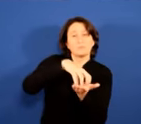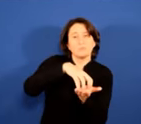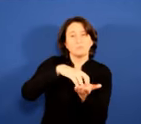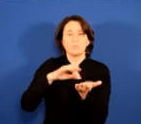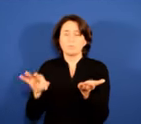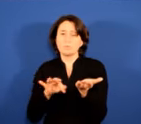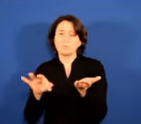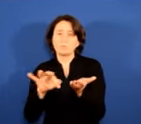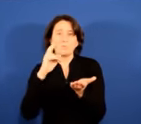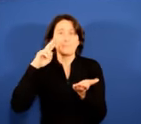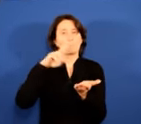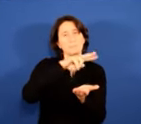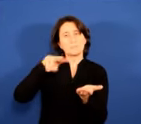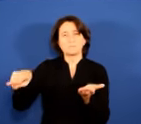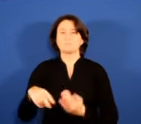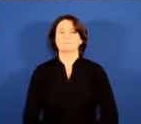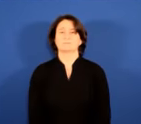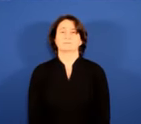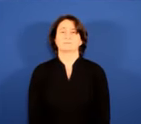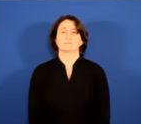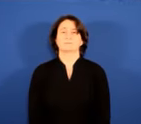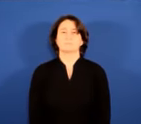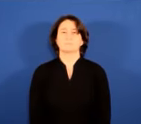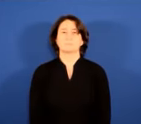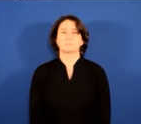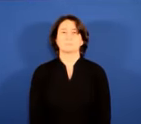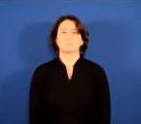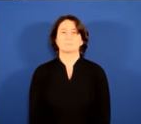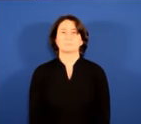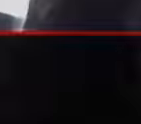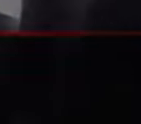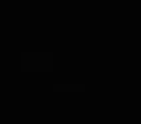pautas básicas gracias a acercamientos prácticos a la observación de aves acuáticas.